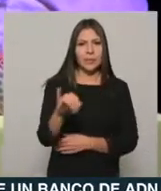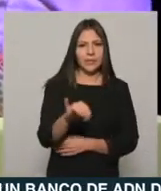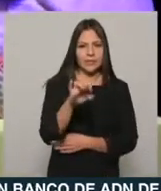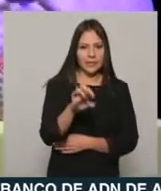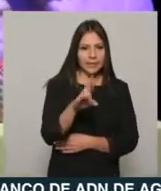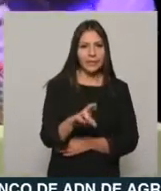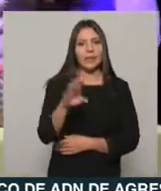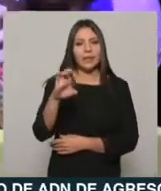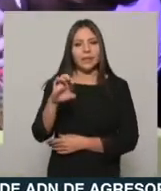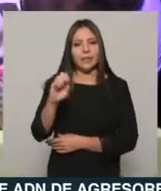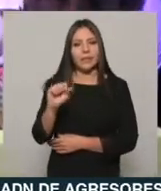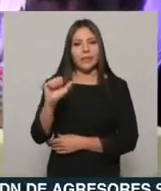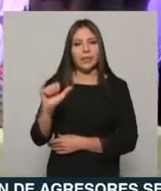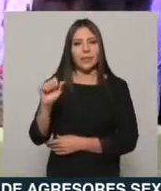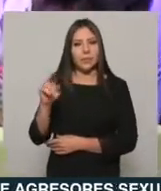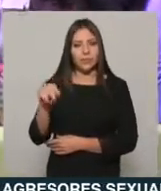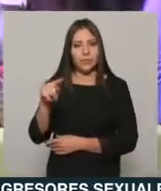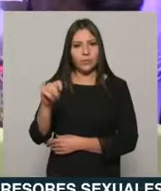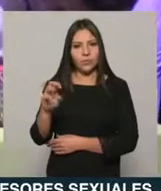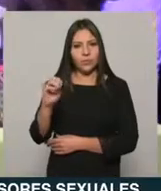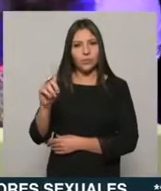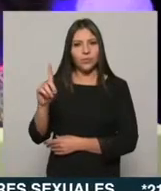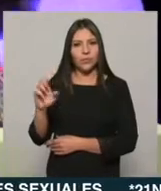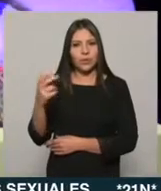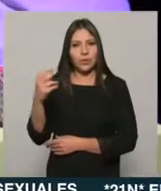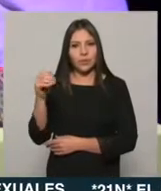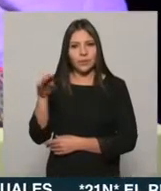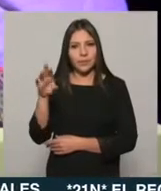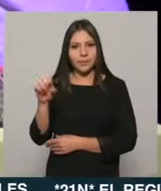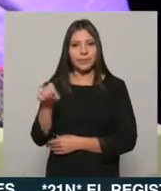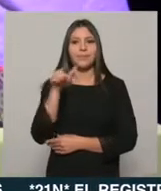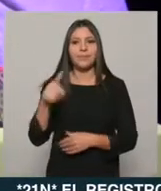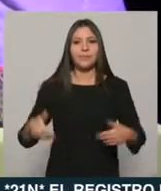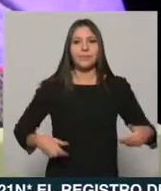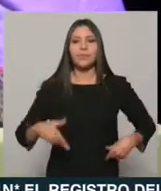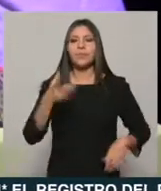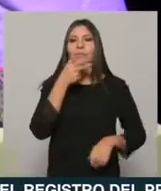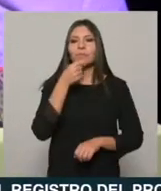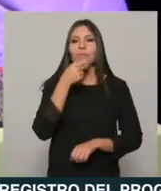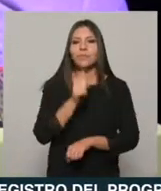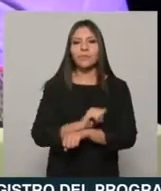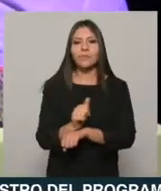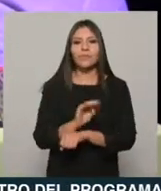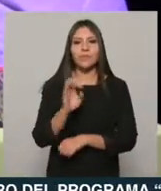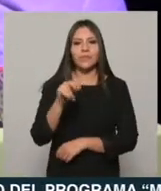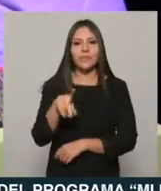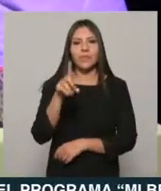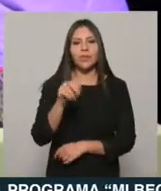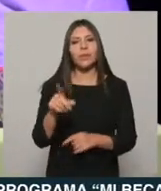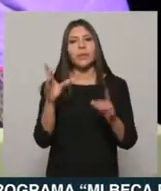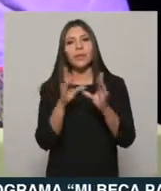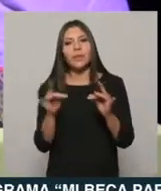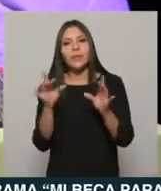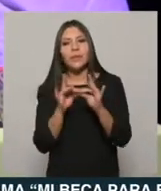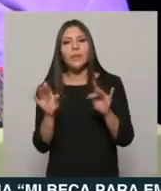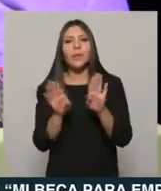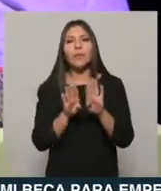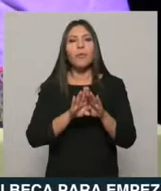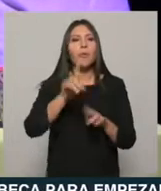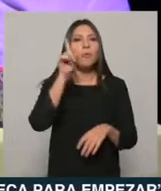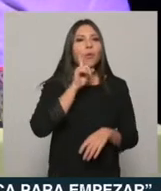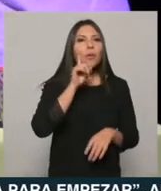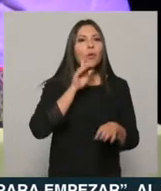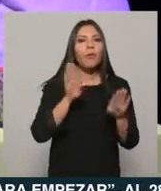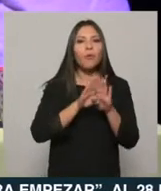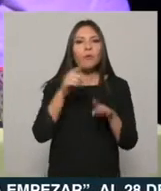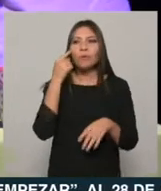Mal Necesario. La puesta en escena cuenta con la actuación del actor Fernando Cosano, quien a través del humor habla de las mujeres desde la perspectiva de los